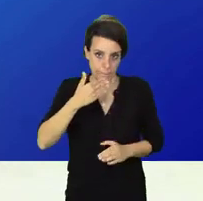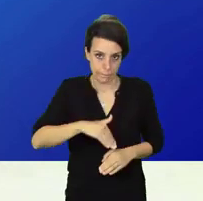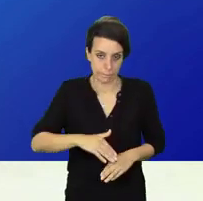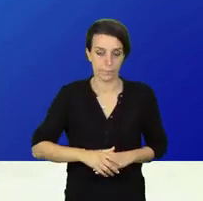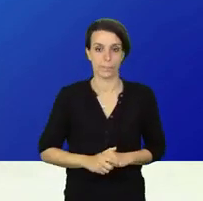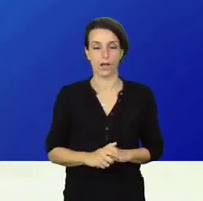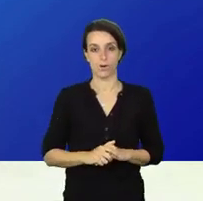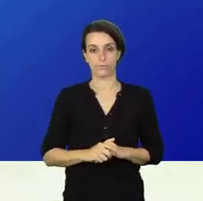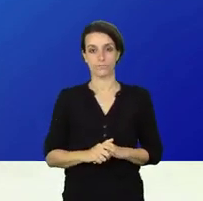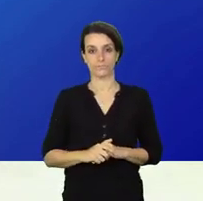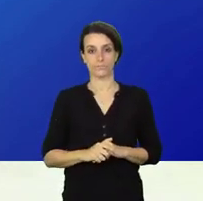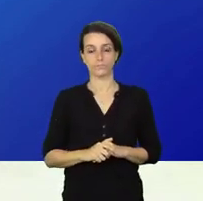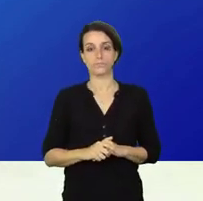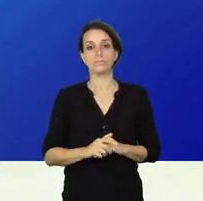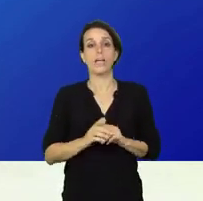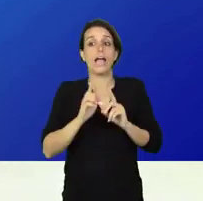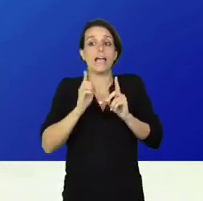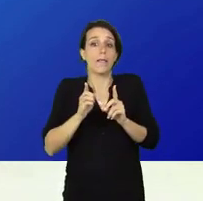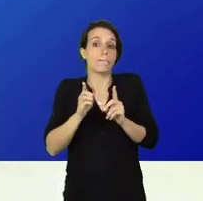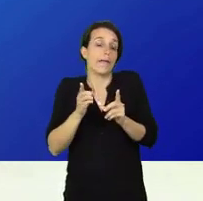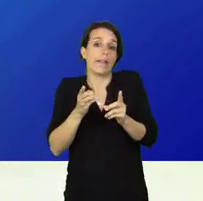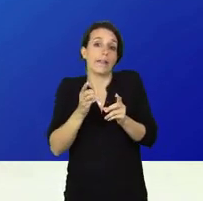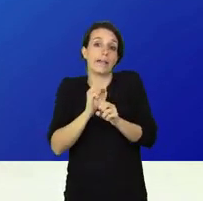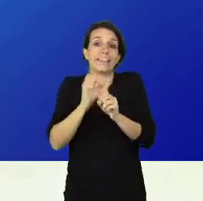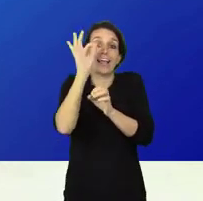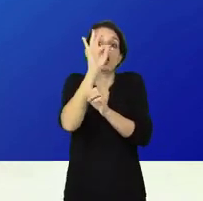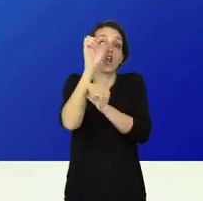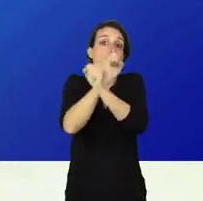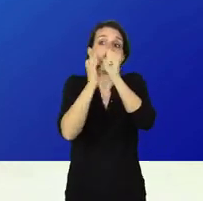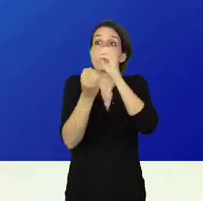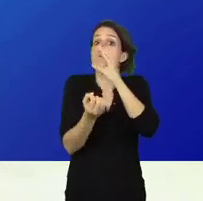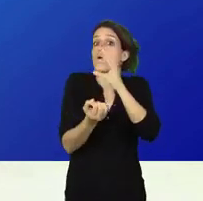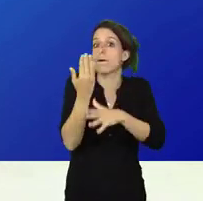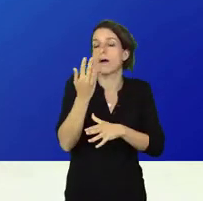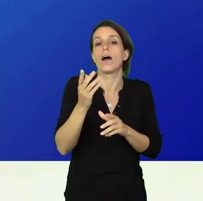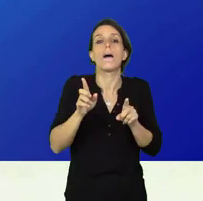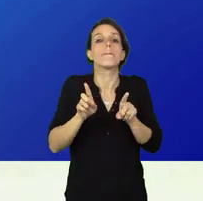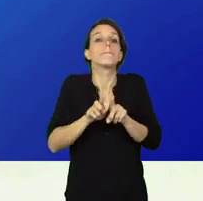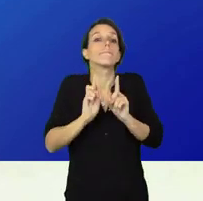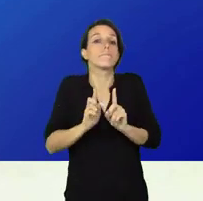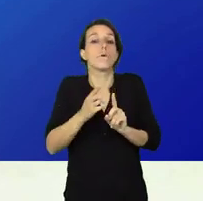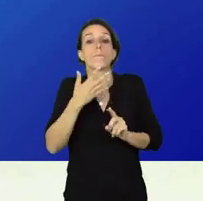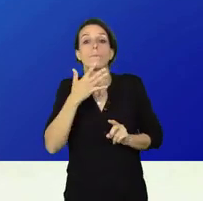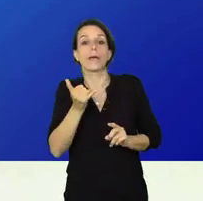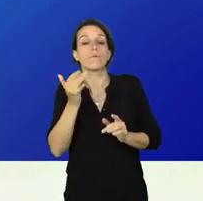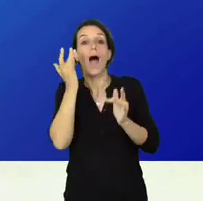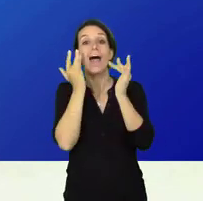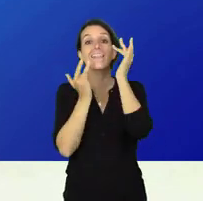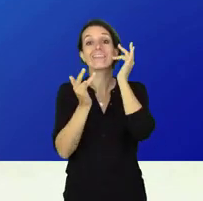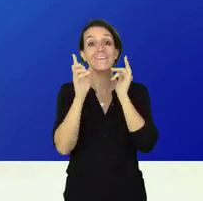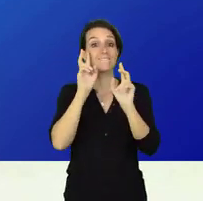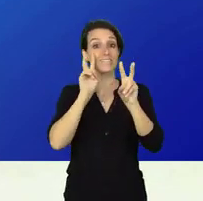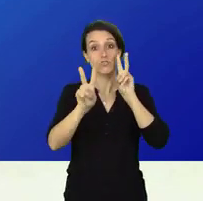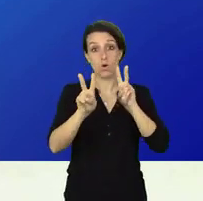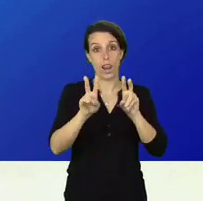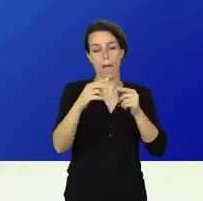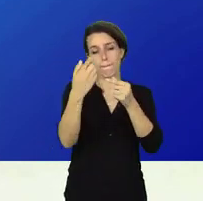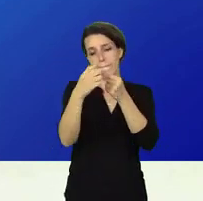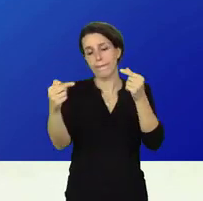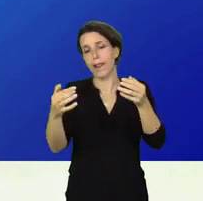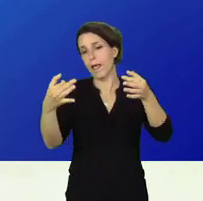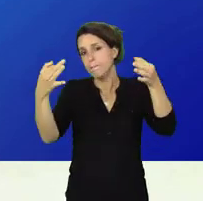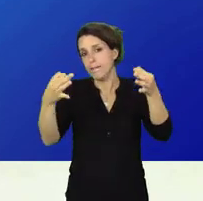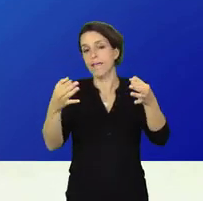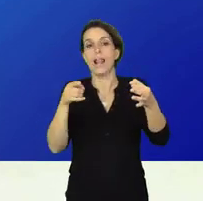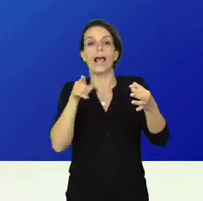hacer uso, en este caso, de dispositivos tecnológicos. Lo mismo con artes visuales, en